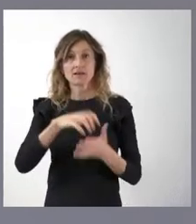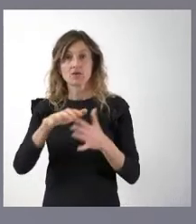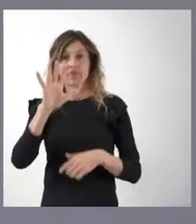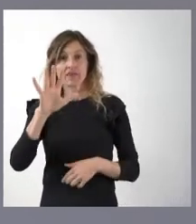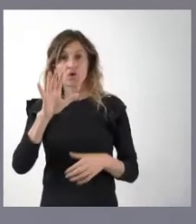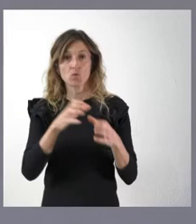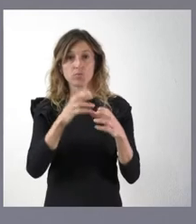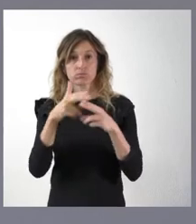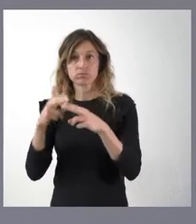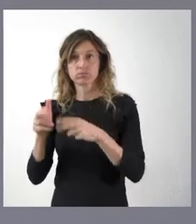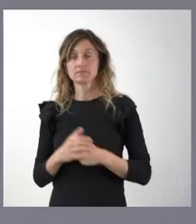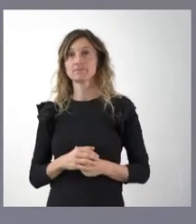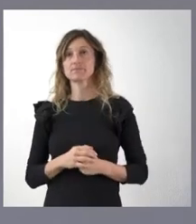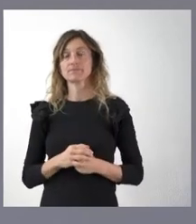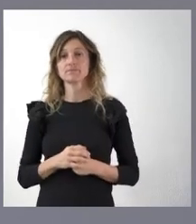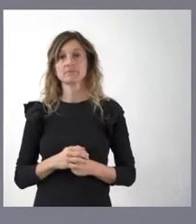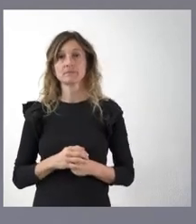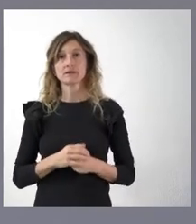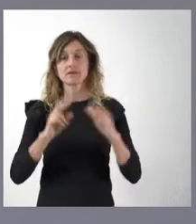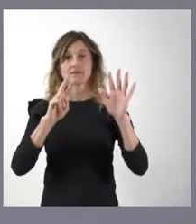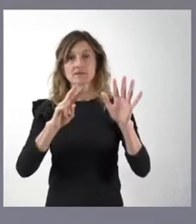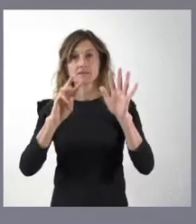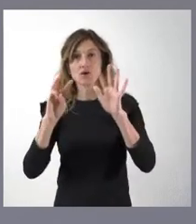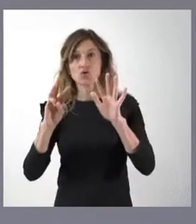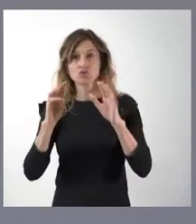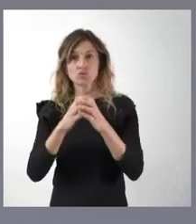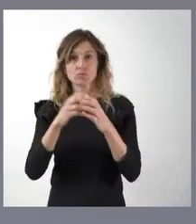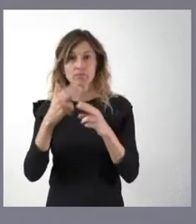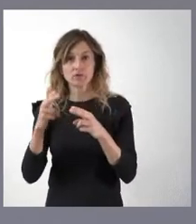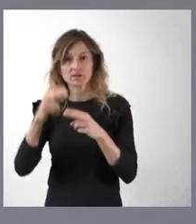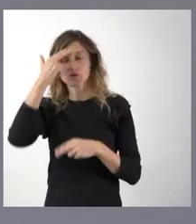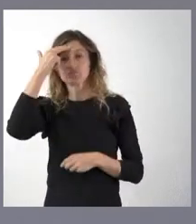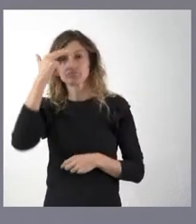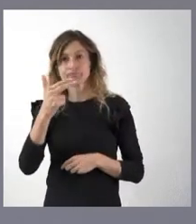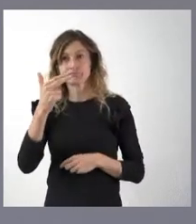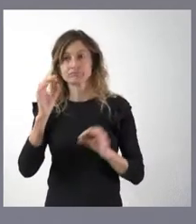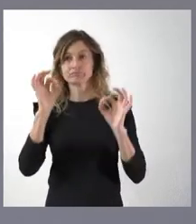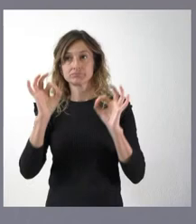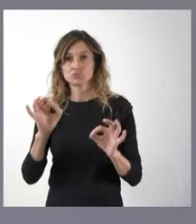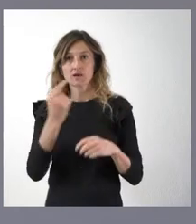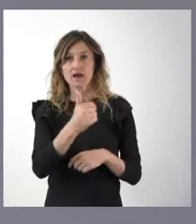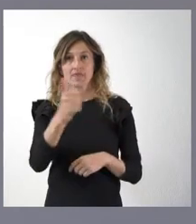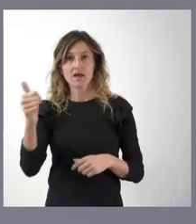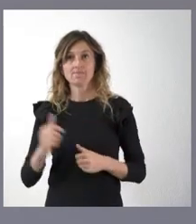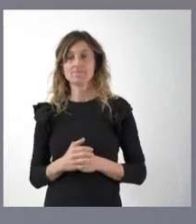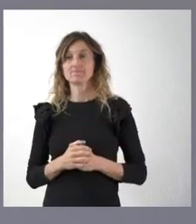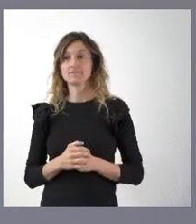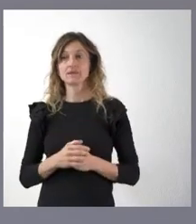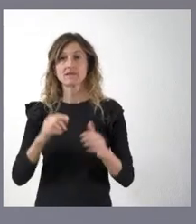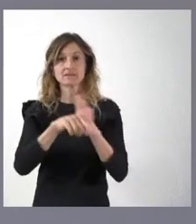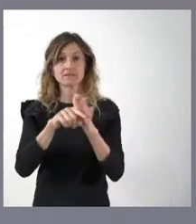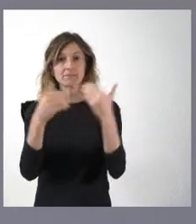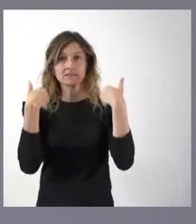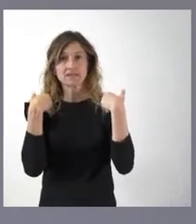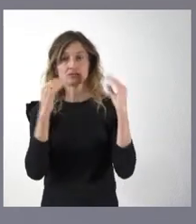hay creo recordar 78 partidos políticos pues vamos a ser respetuosos con la posición de todos ellos y el trámite que les pueda corresponder